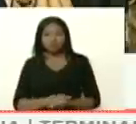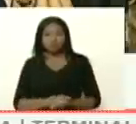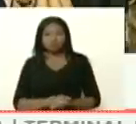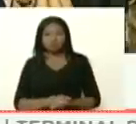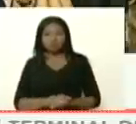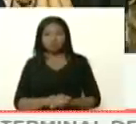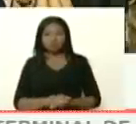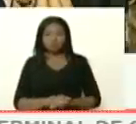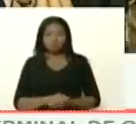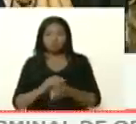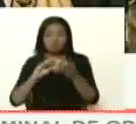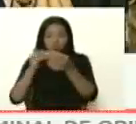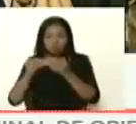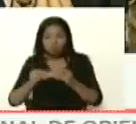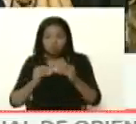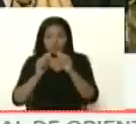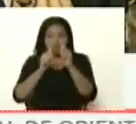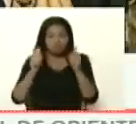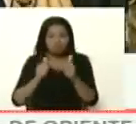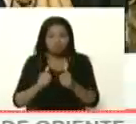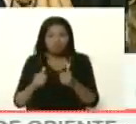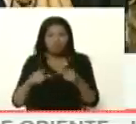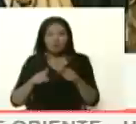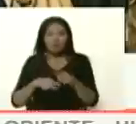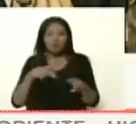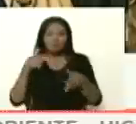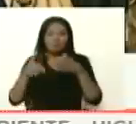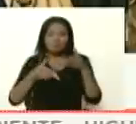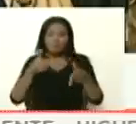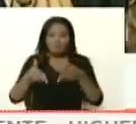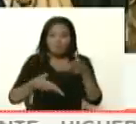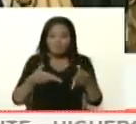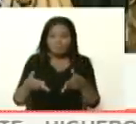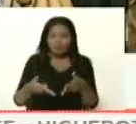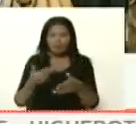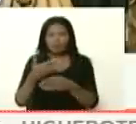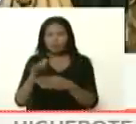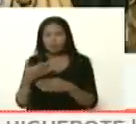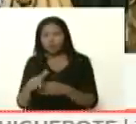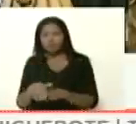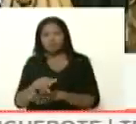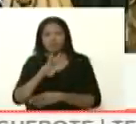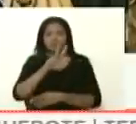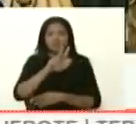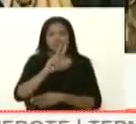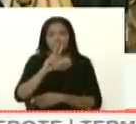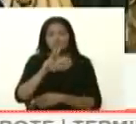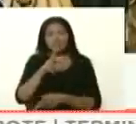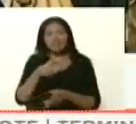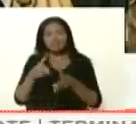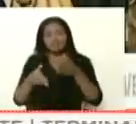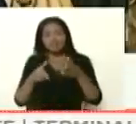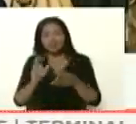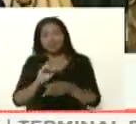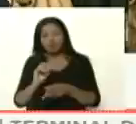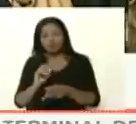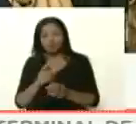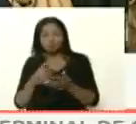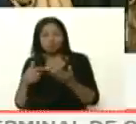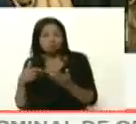y mantenimiento del sistema ferroviario, sea de trenes o de metro. El